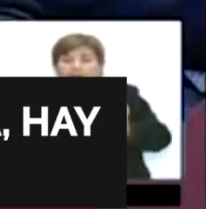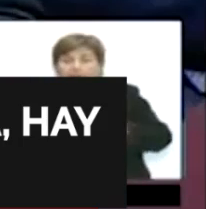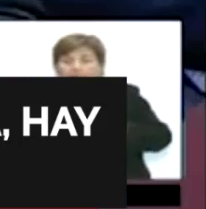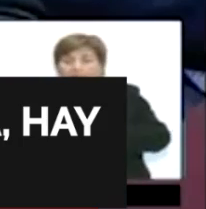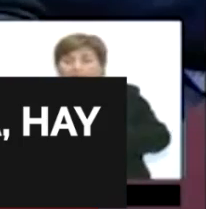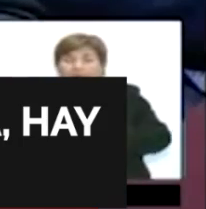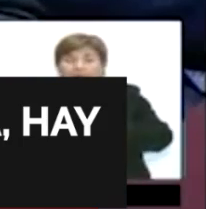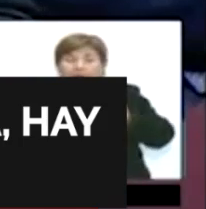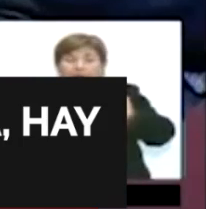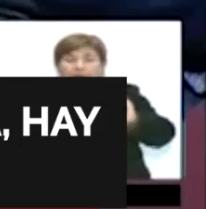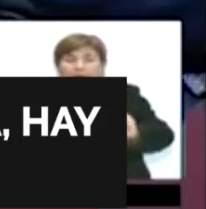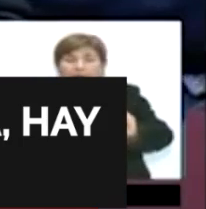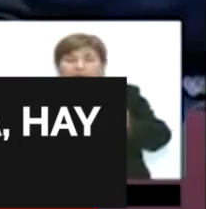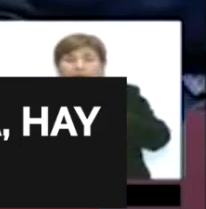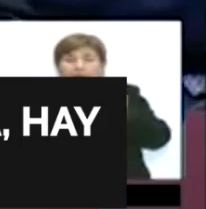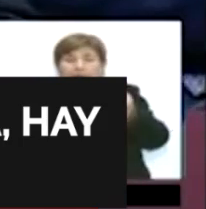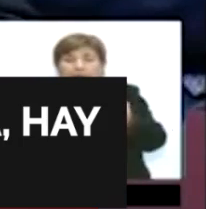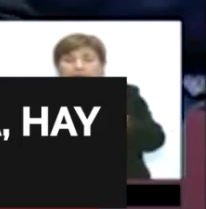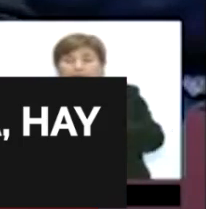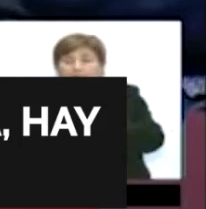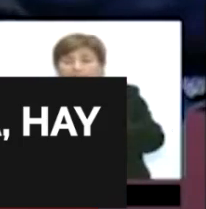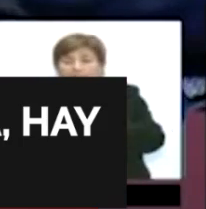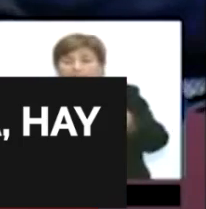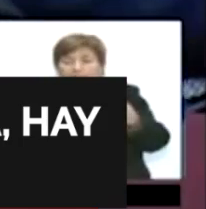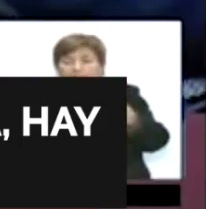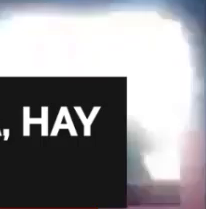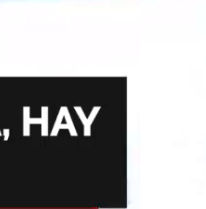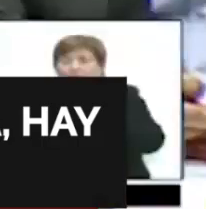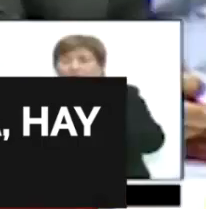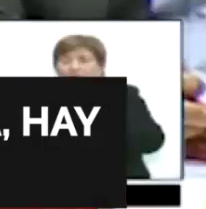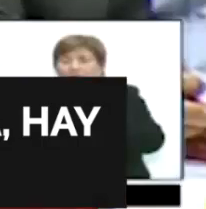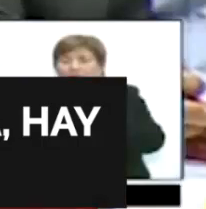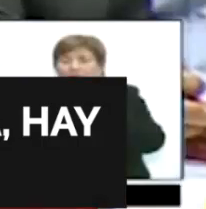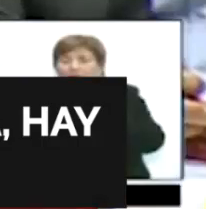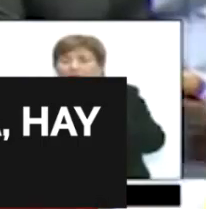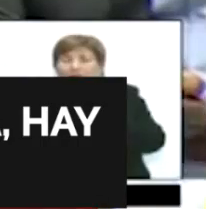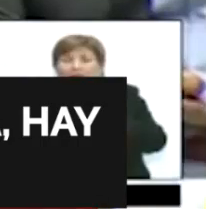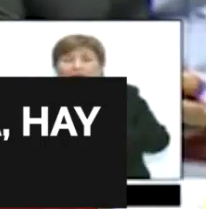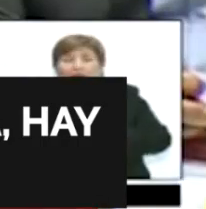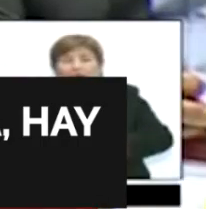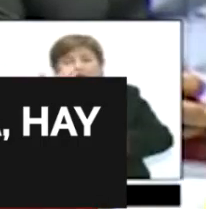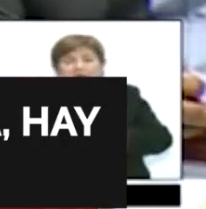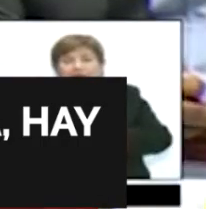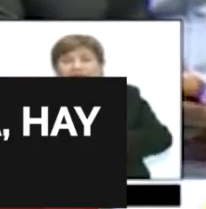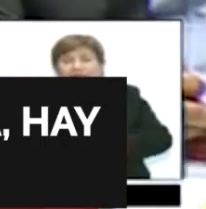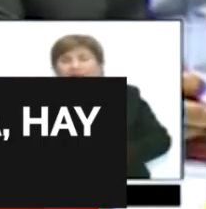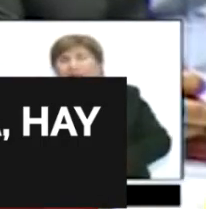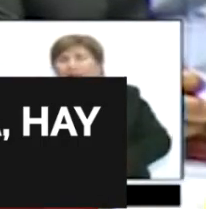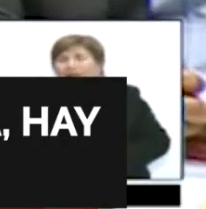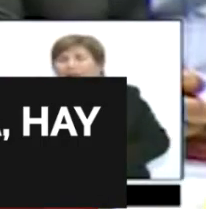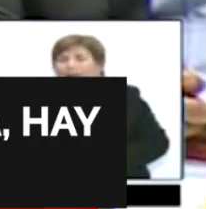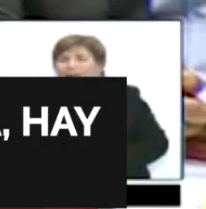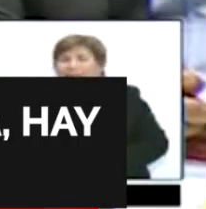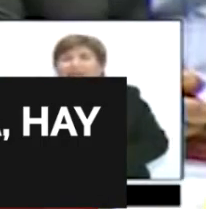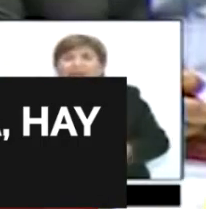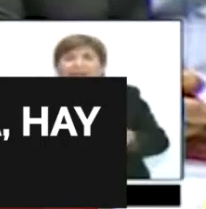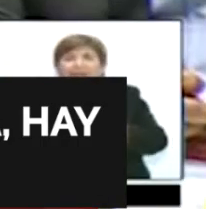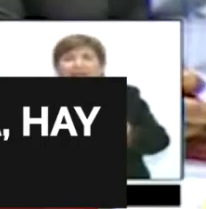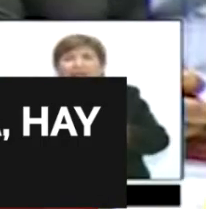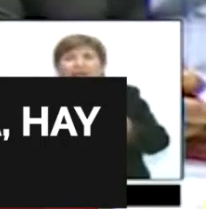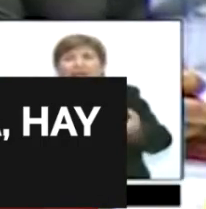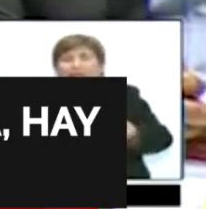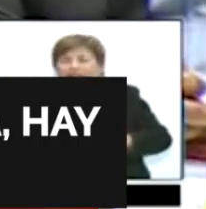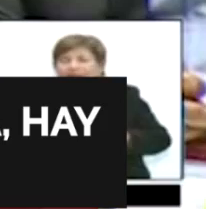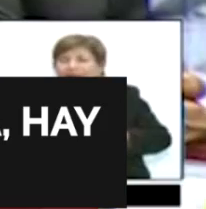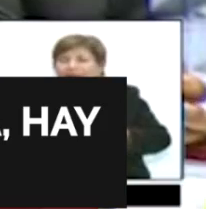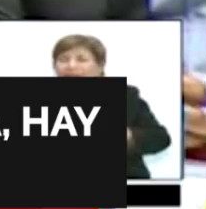estamos instalando esta sesión de la comisión permanente. A los señores del Frente Amplio y a los señores de Nuevo Perú, que